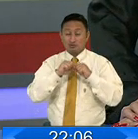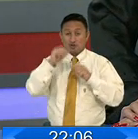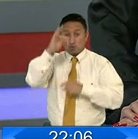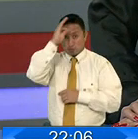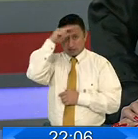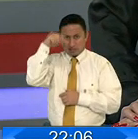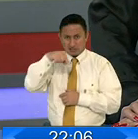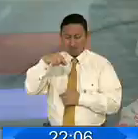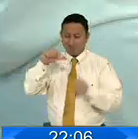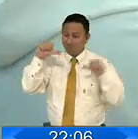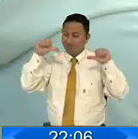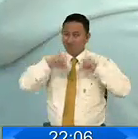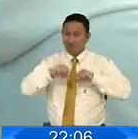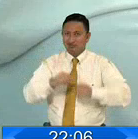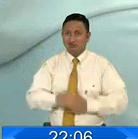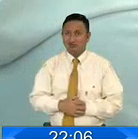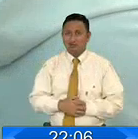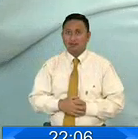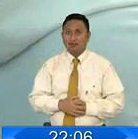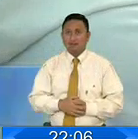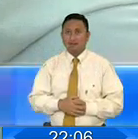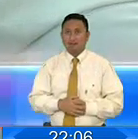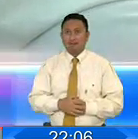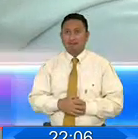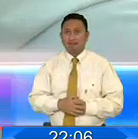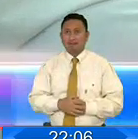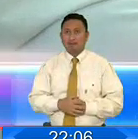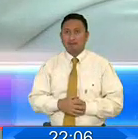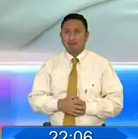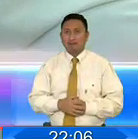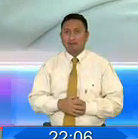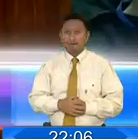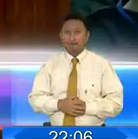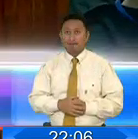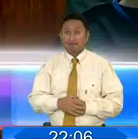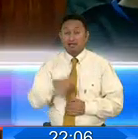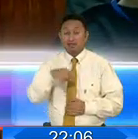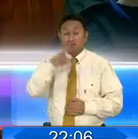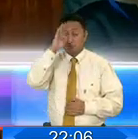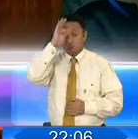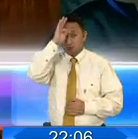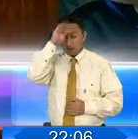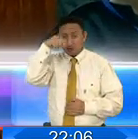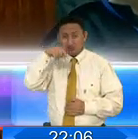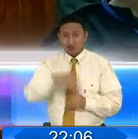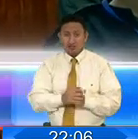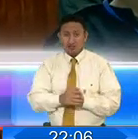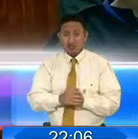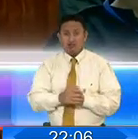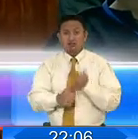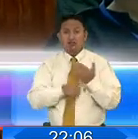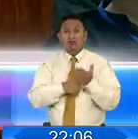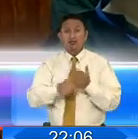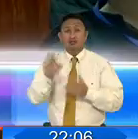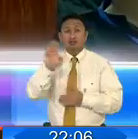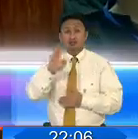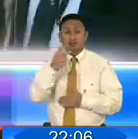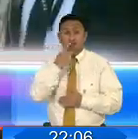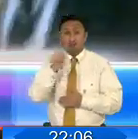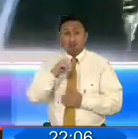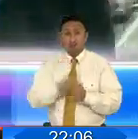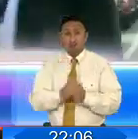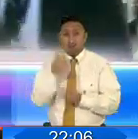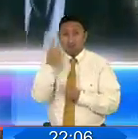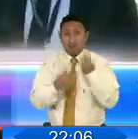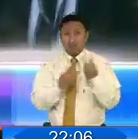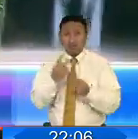pública. La actualización de las novedades encontradas en los hospitales de la Red de Salud Pública fueron conocidas durante la visita